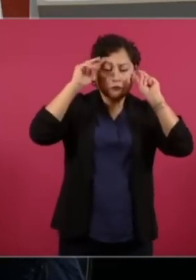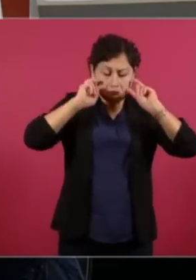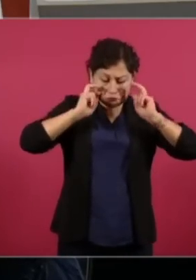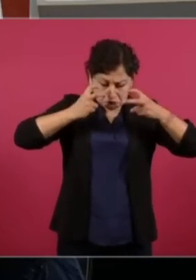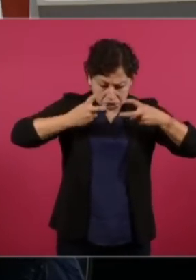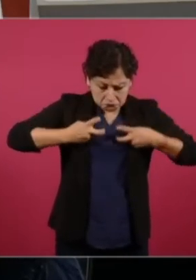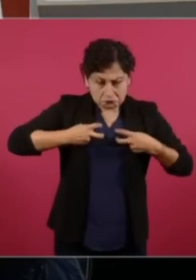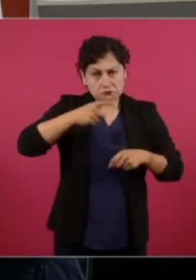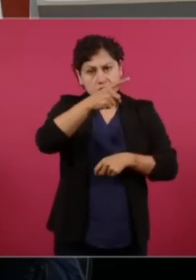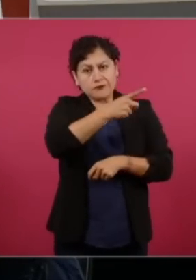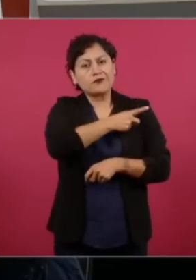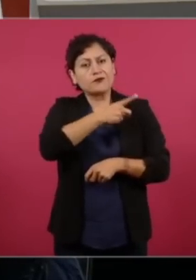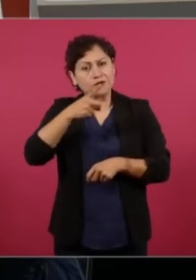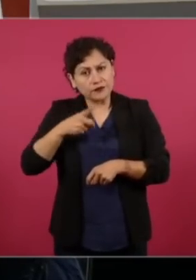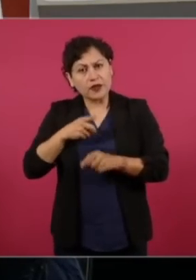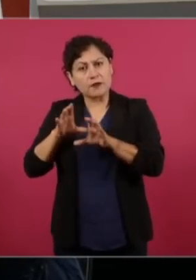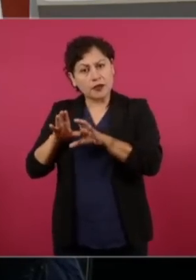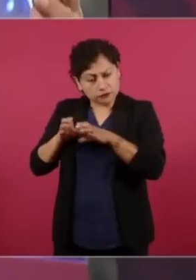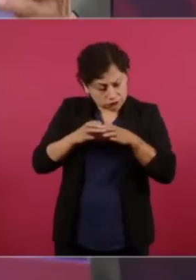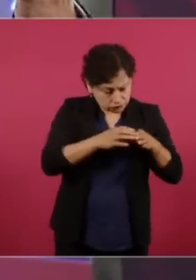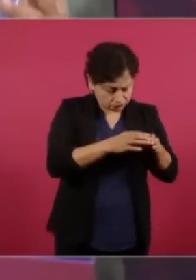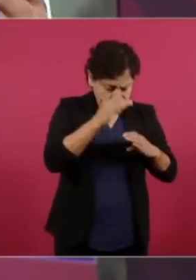muy ilustrativo